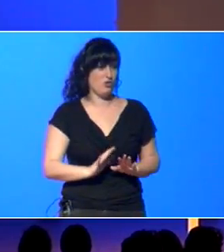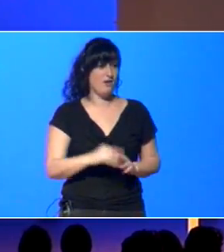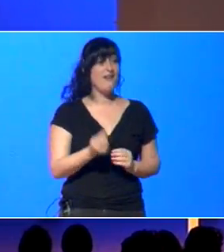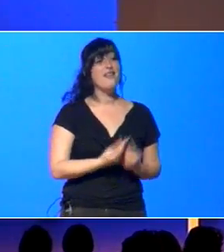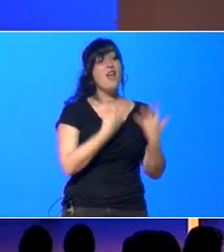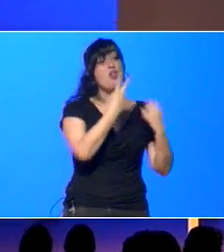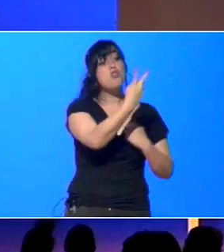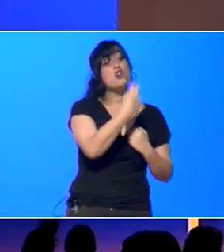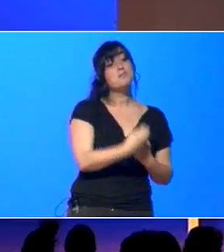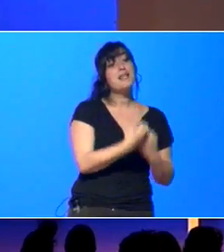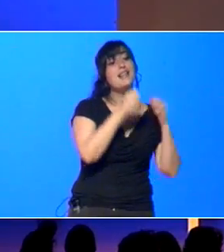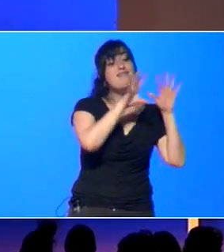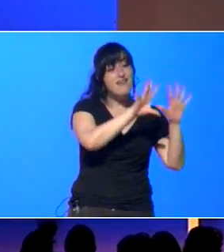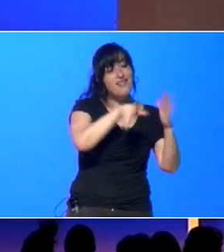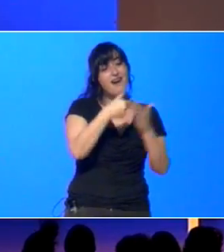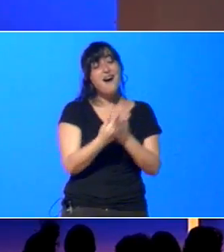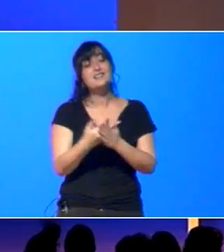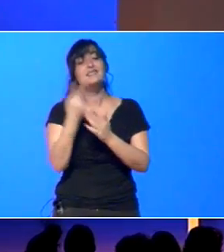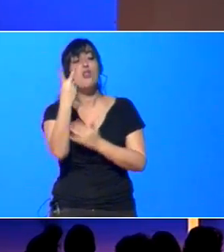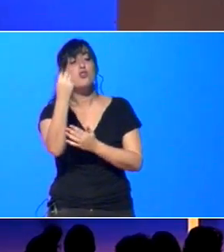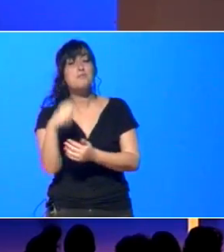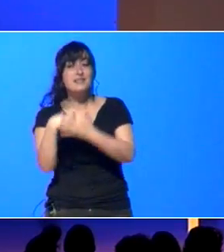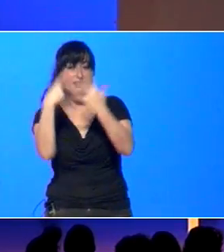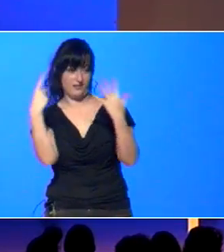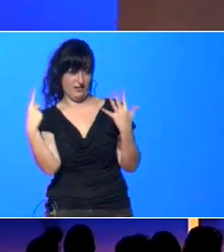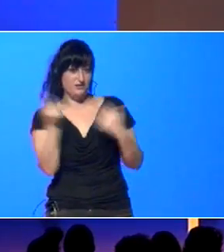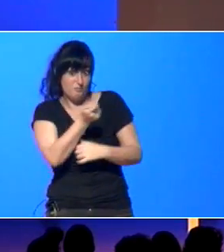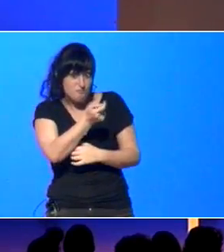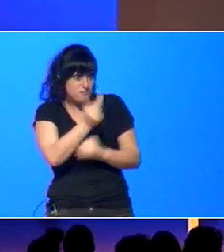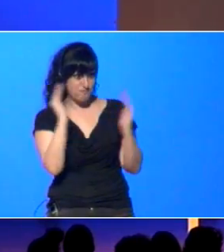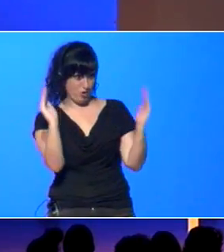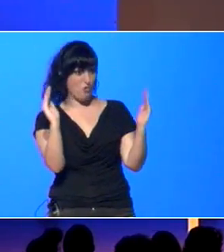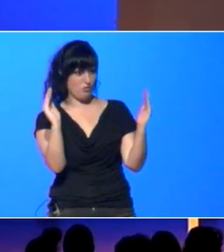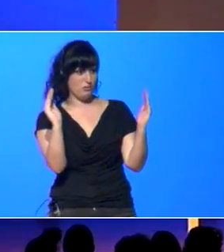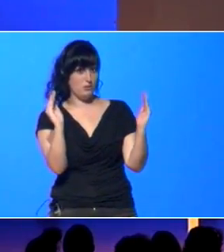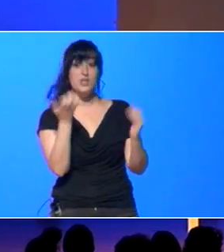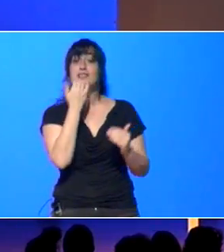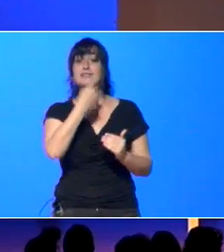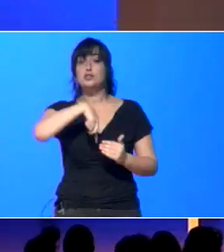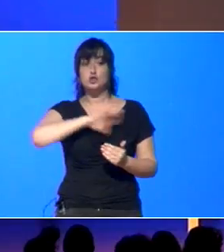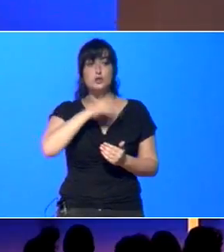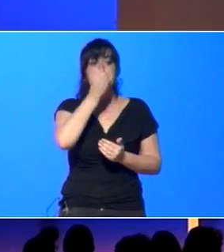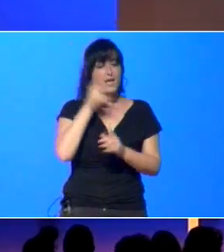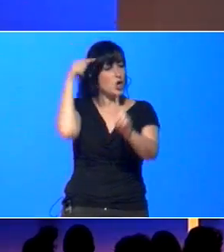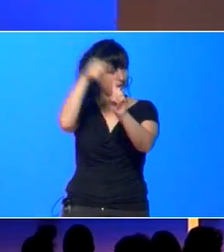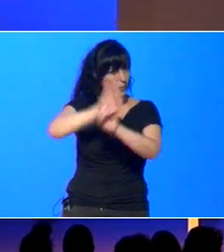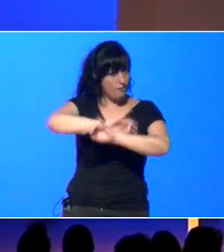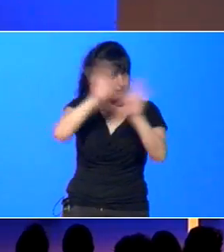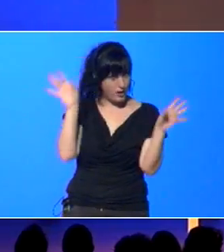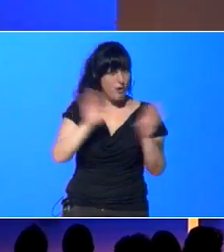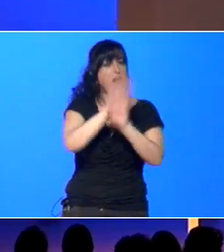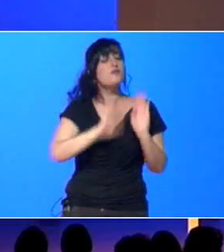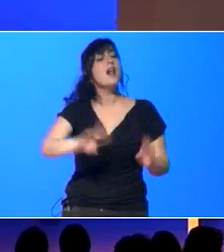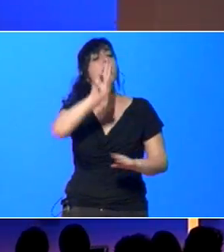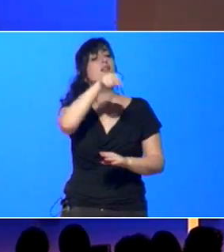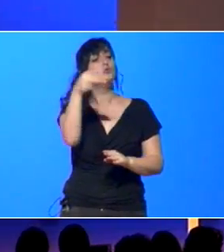poco tiempo, hay que darnos tiempo, hay que trabajar en línea, pero si lo hacemos bien y tenemos claro el objetivo, salen cosas.